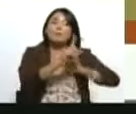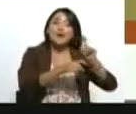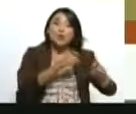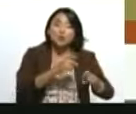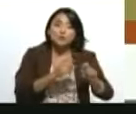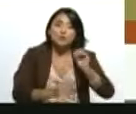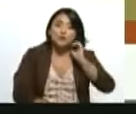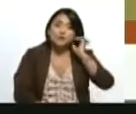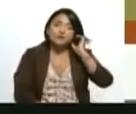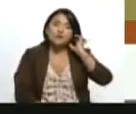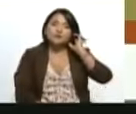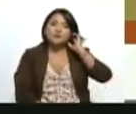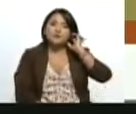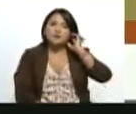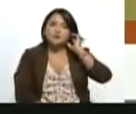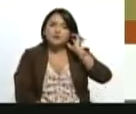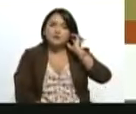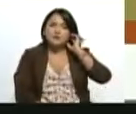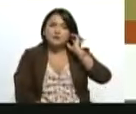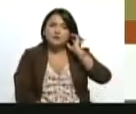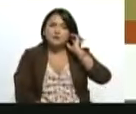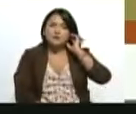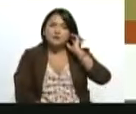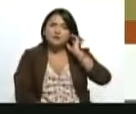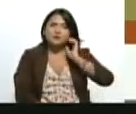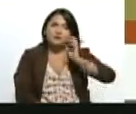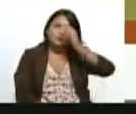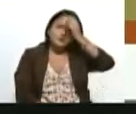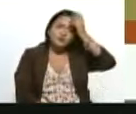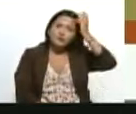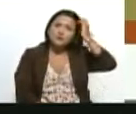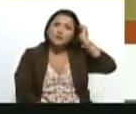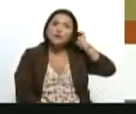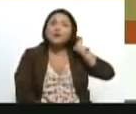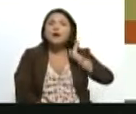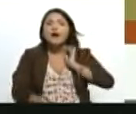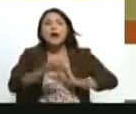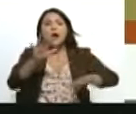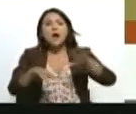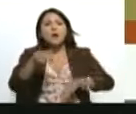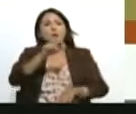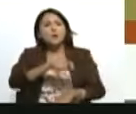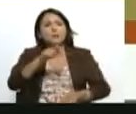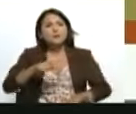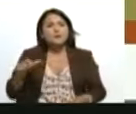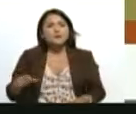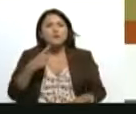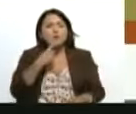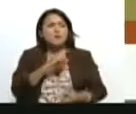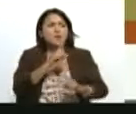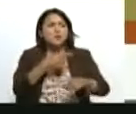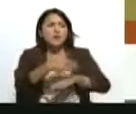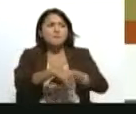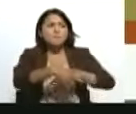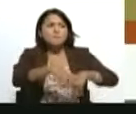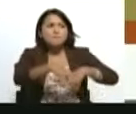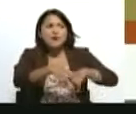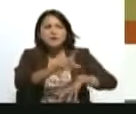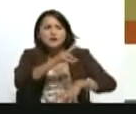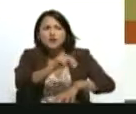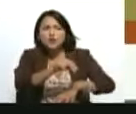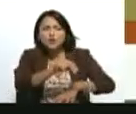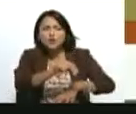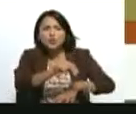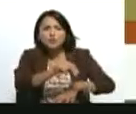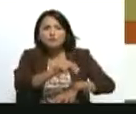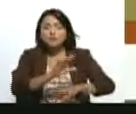elimina estas reuniones, porque yo he ido a varios estados, entonces alguna gente pregunta, ¿no vamos a hacer más marcha en la calle, en los municipios, en las parroquias?